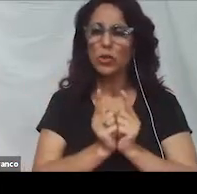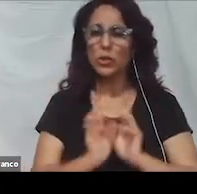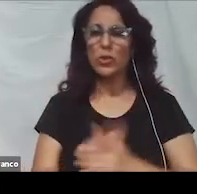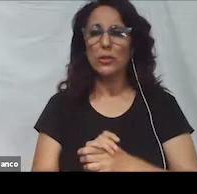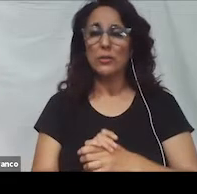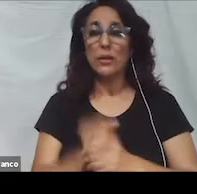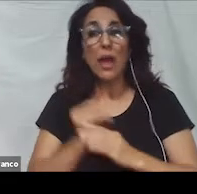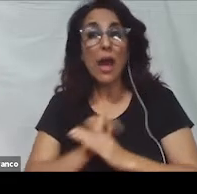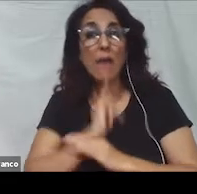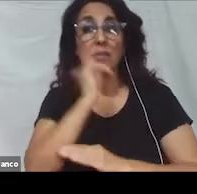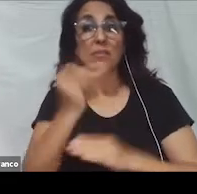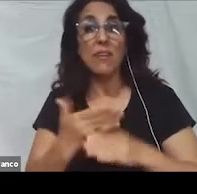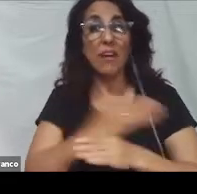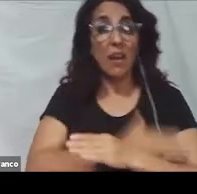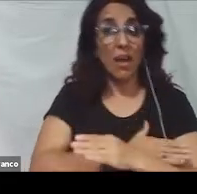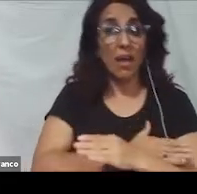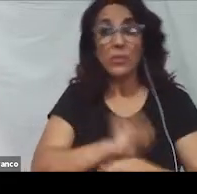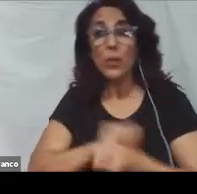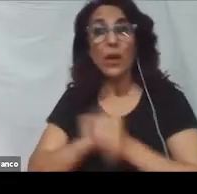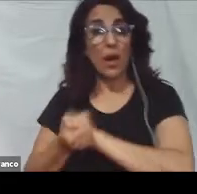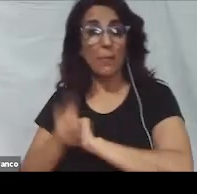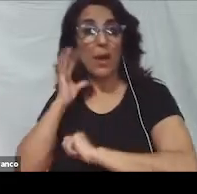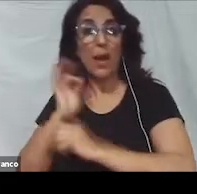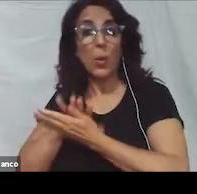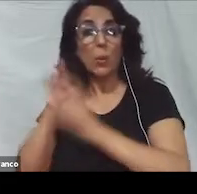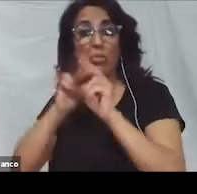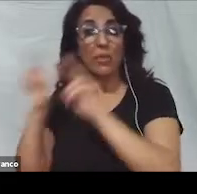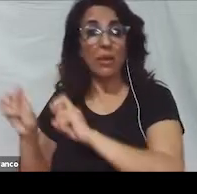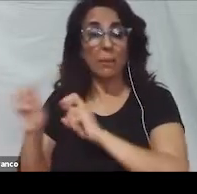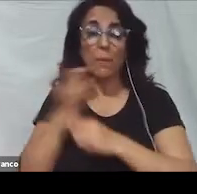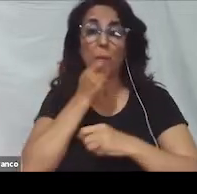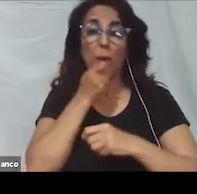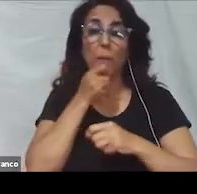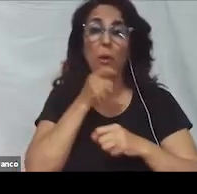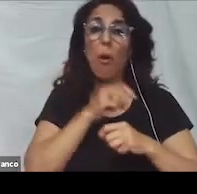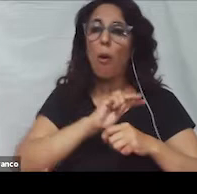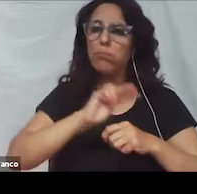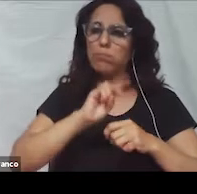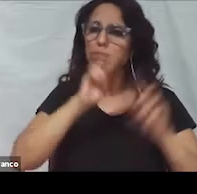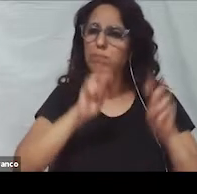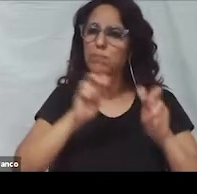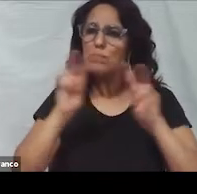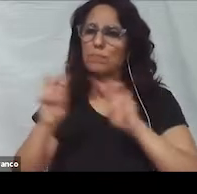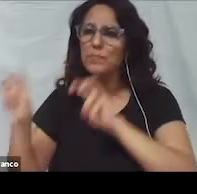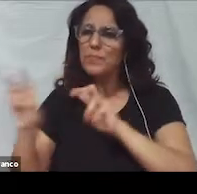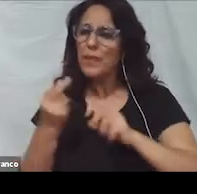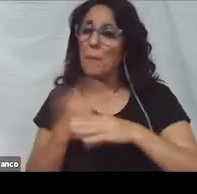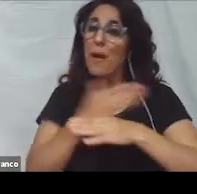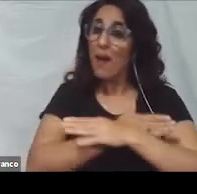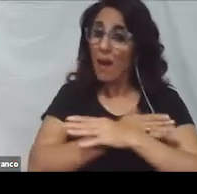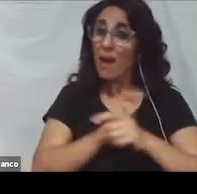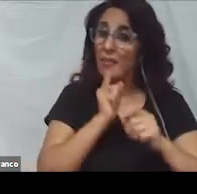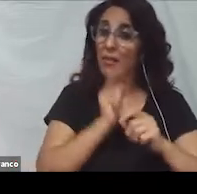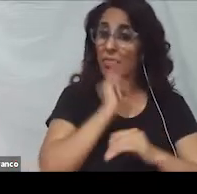contexto sin una advertencia, ¿sí? Si tenemos, por ejemplo, en nuestro sitio que hacer distintos pasos, es útil que